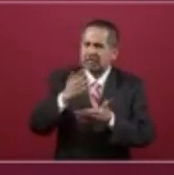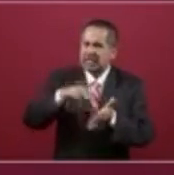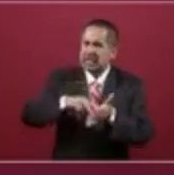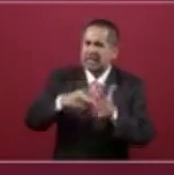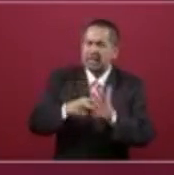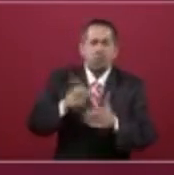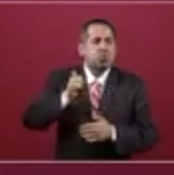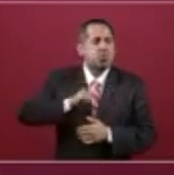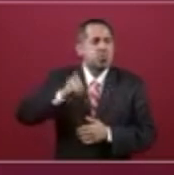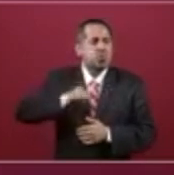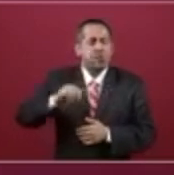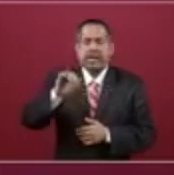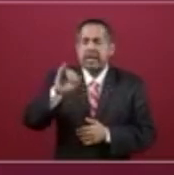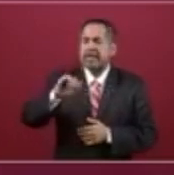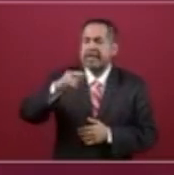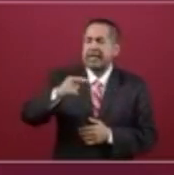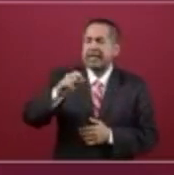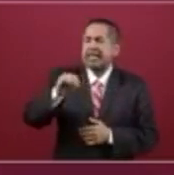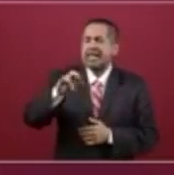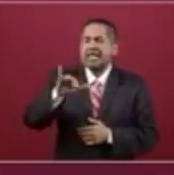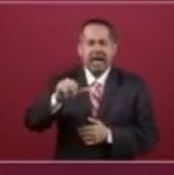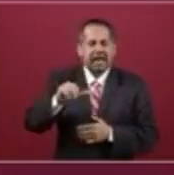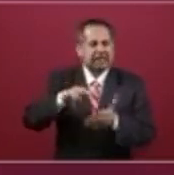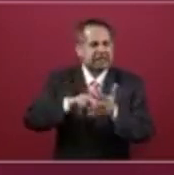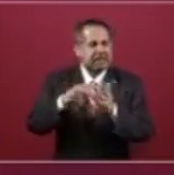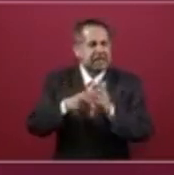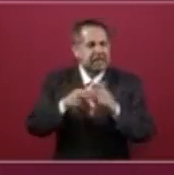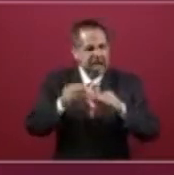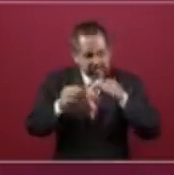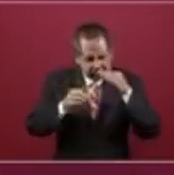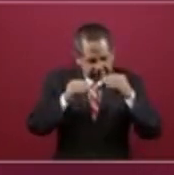en nuestro país que